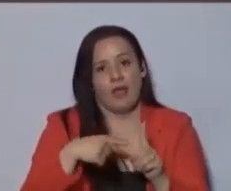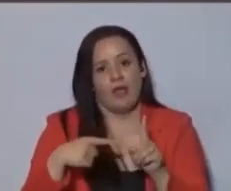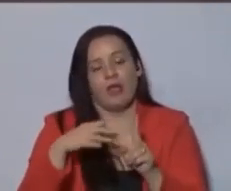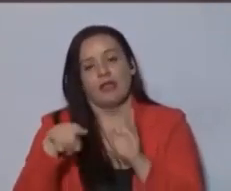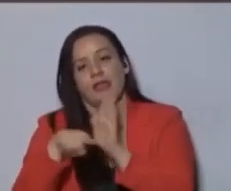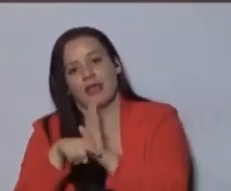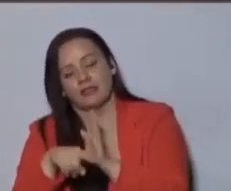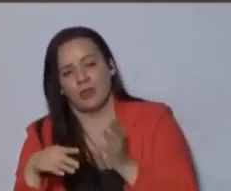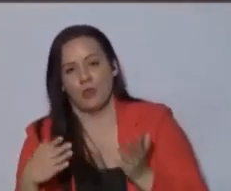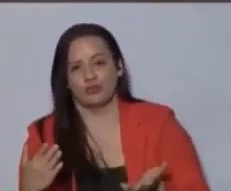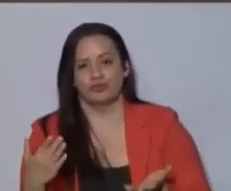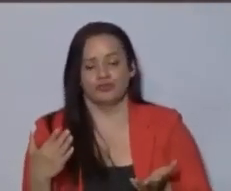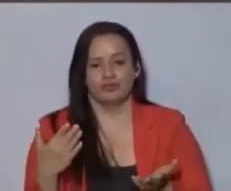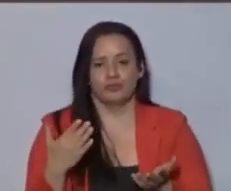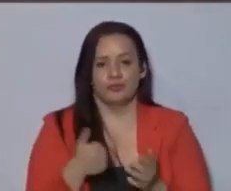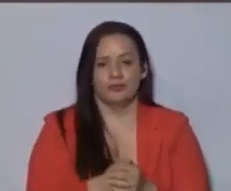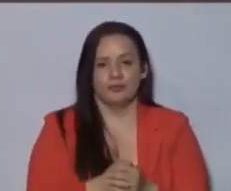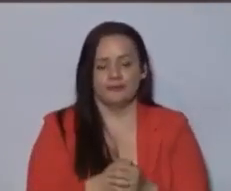y negativos,